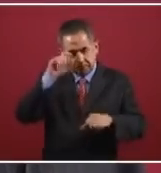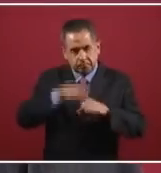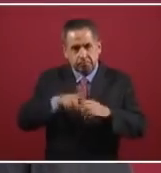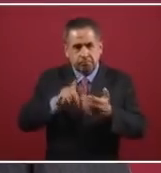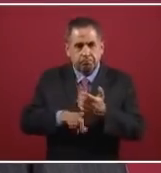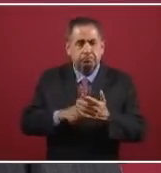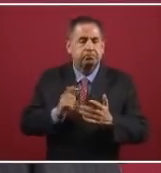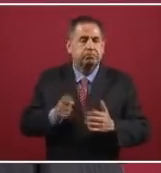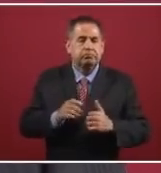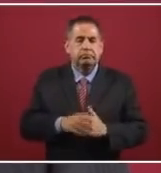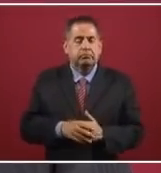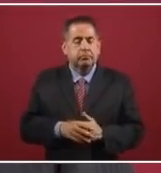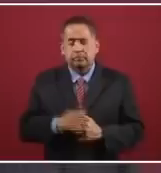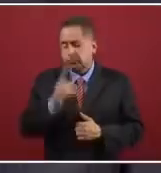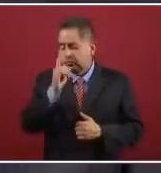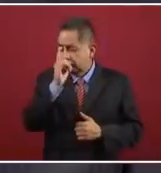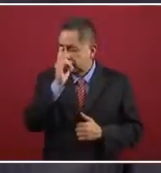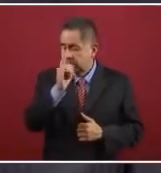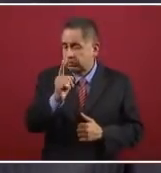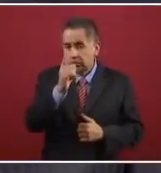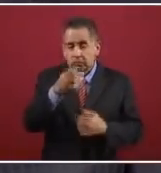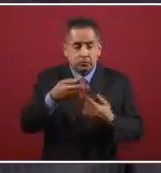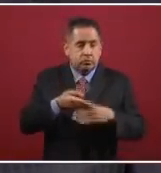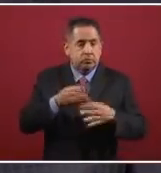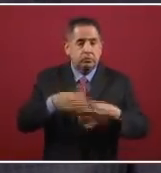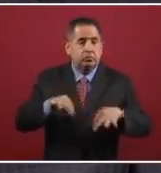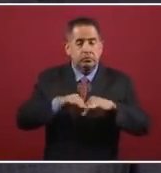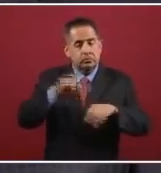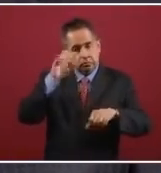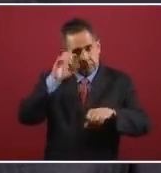culturales. Hay algo que es muy importante.